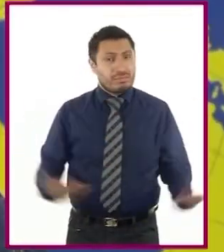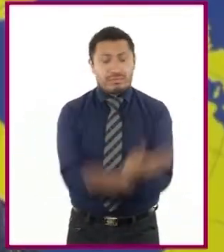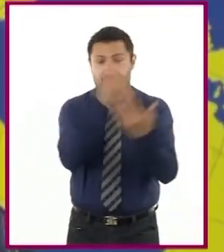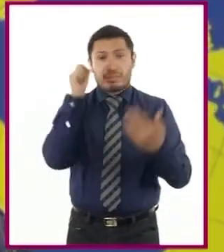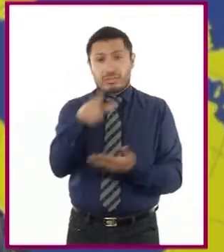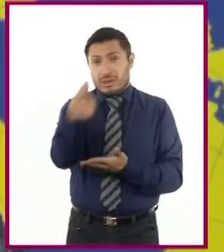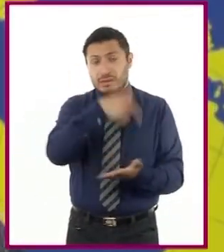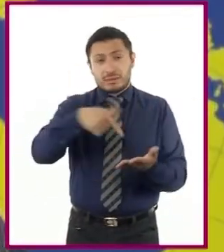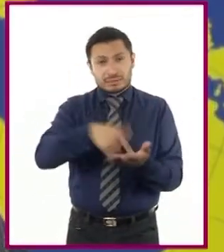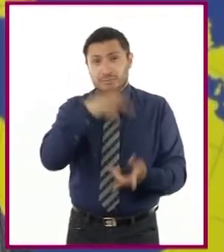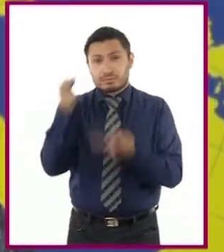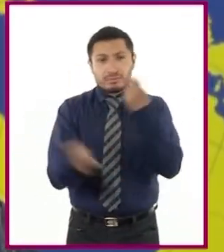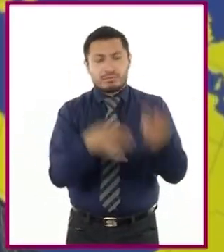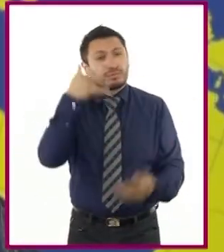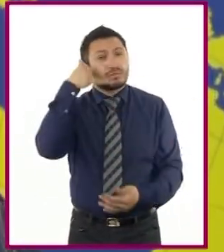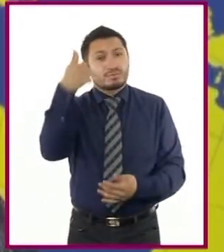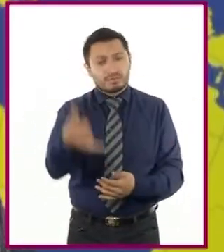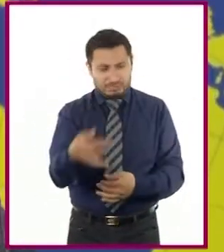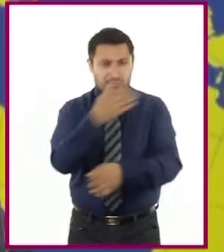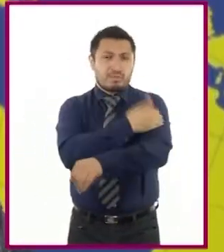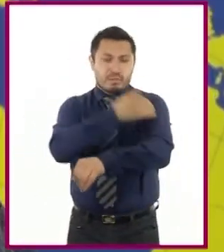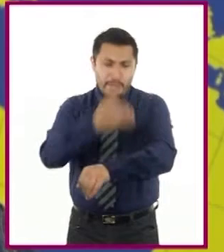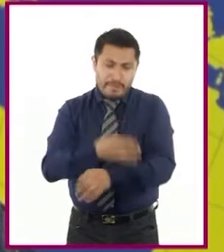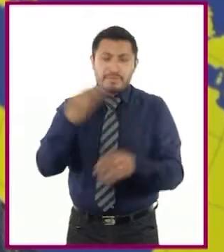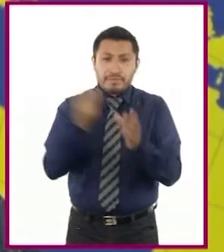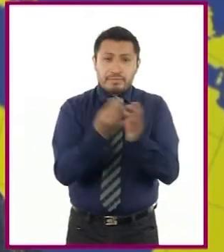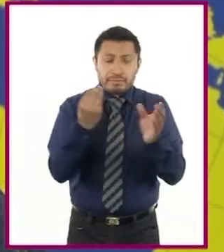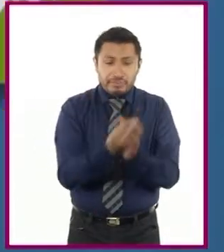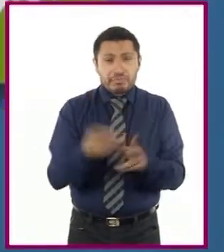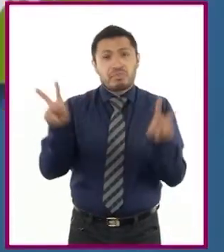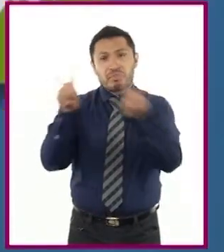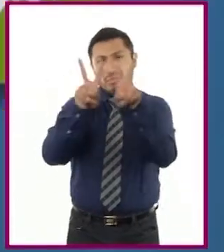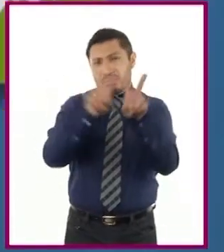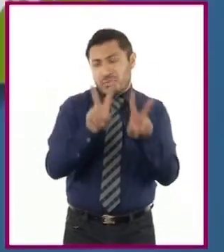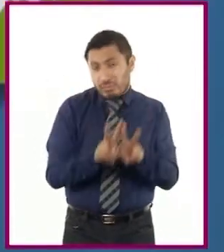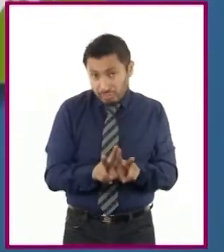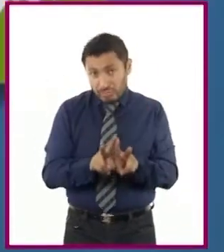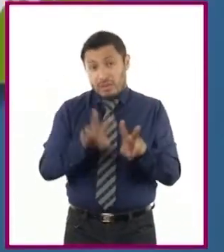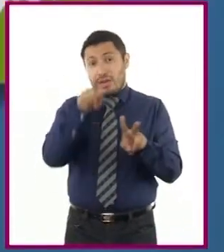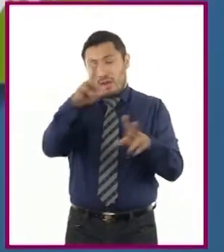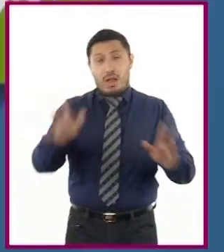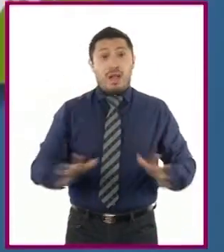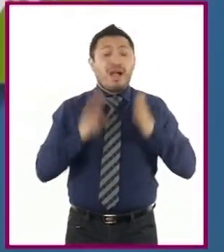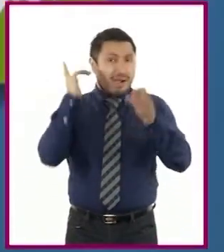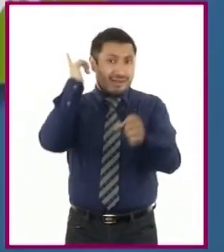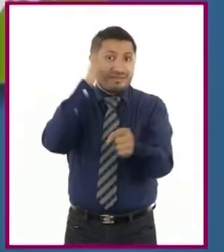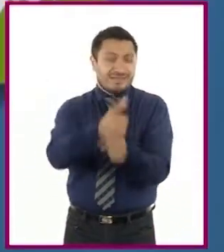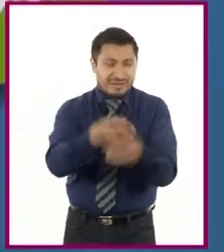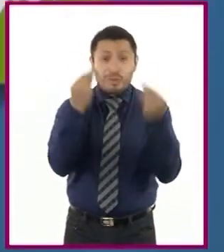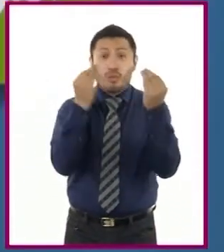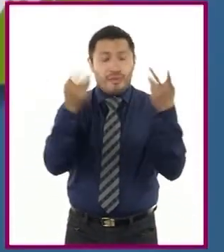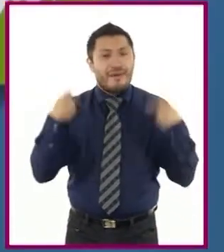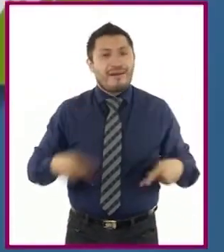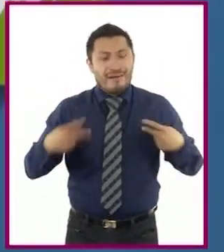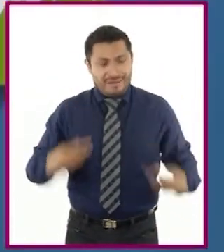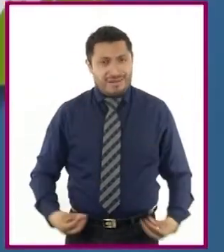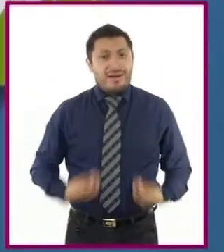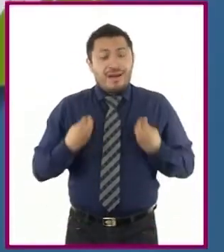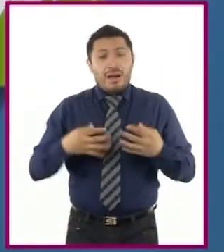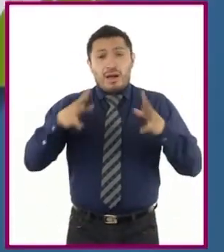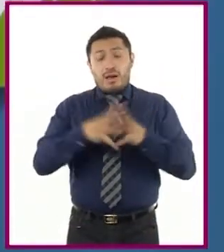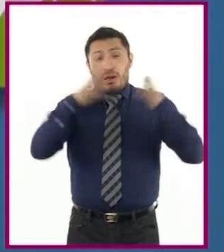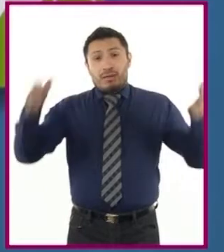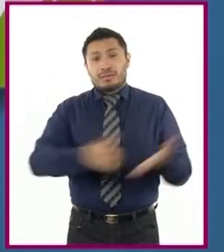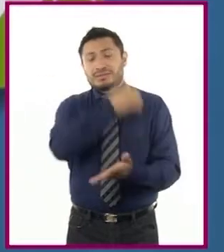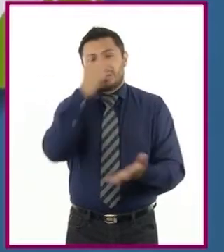preguntar también por teléfono a sus compañeros de clase y vecinos. Les sorprenderá descubrir que mucha población que vive en las grandes